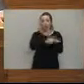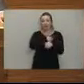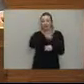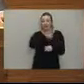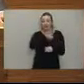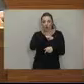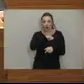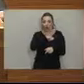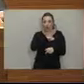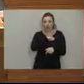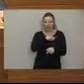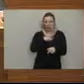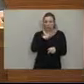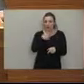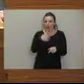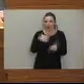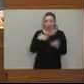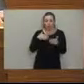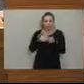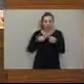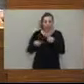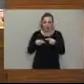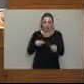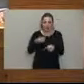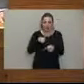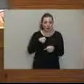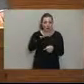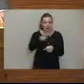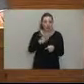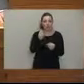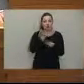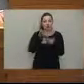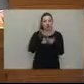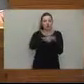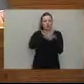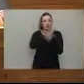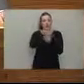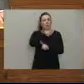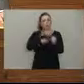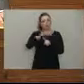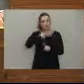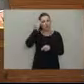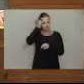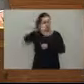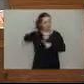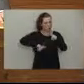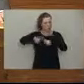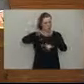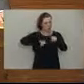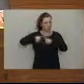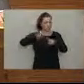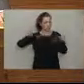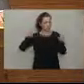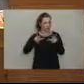mecanismos para frenar esta decisión, digámoslo así. Yo aquí he hablado algunas veces del problema, yo creo que un problema mayúsculo que tenemos, que es